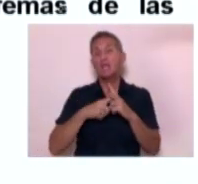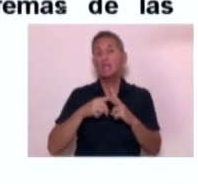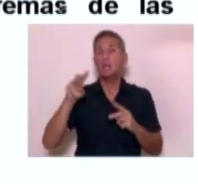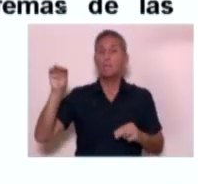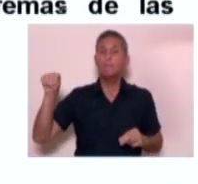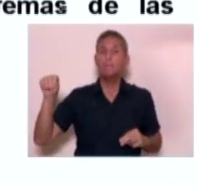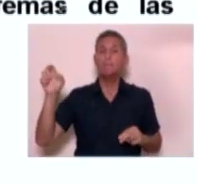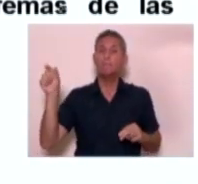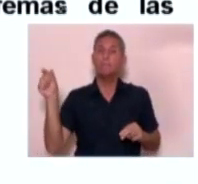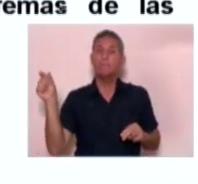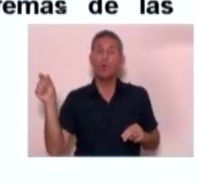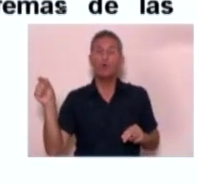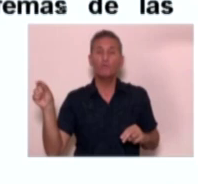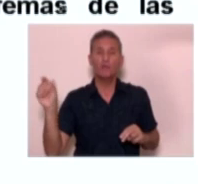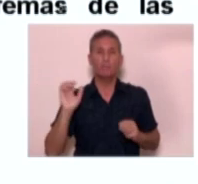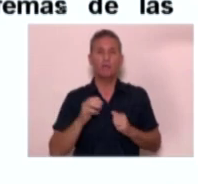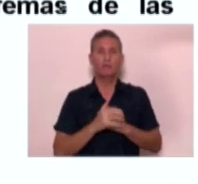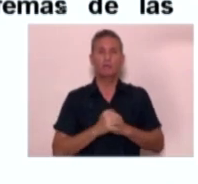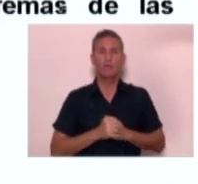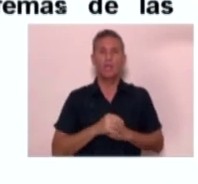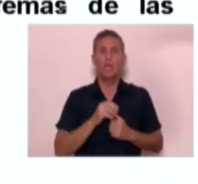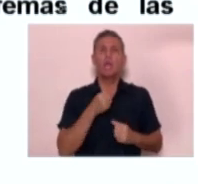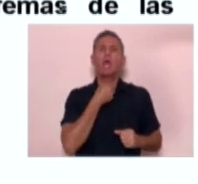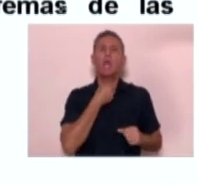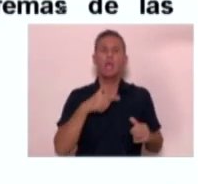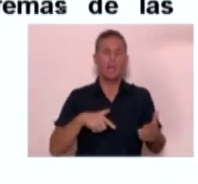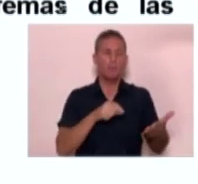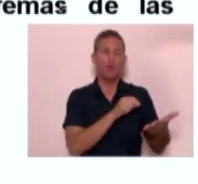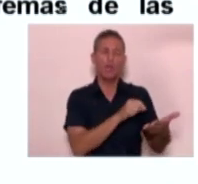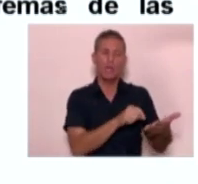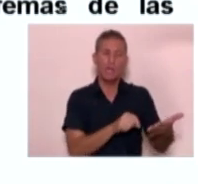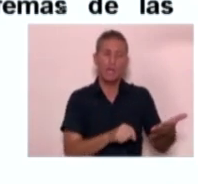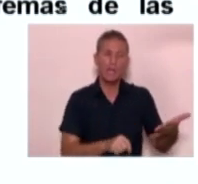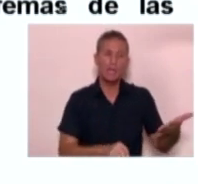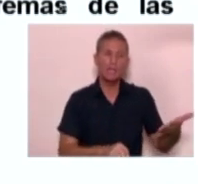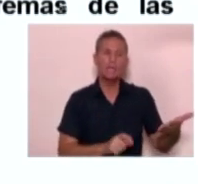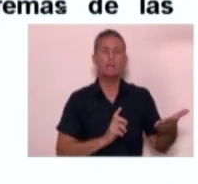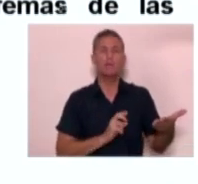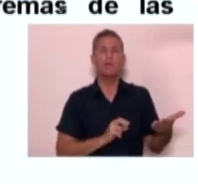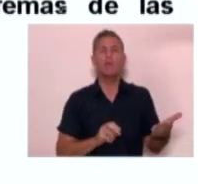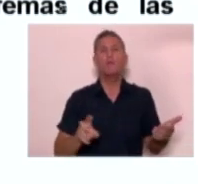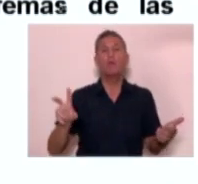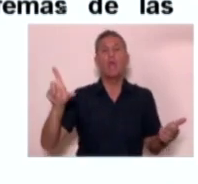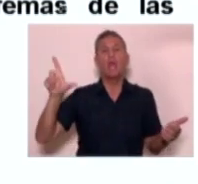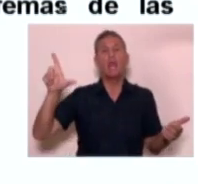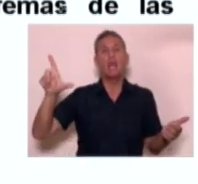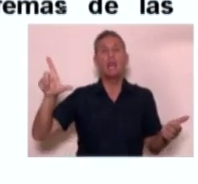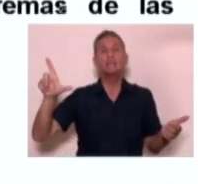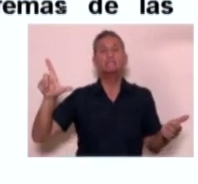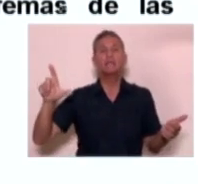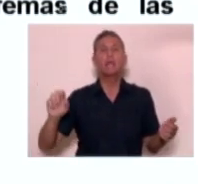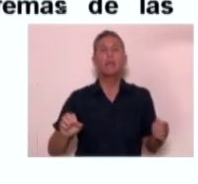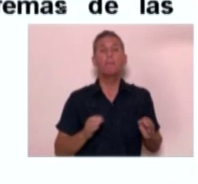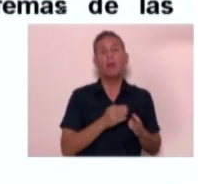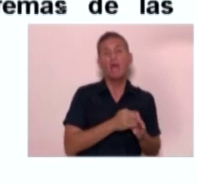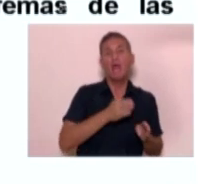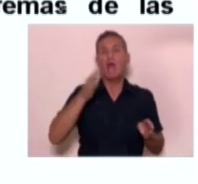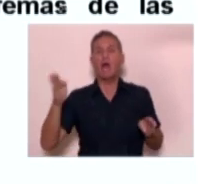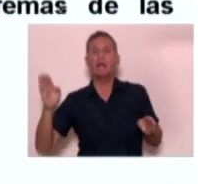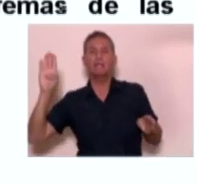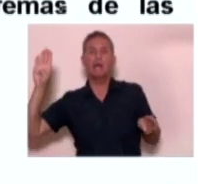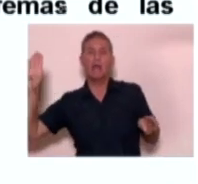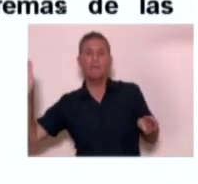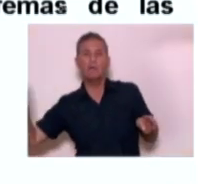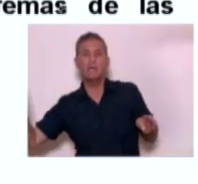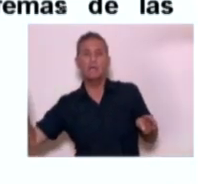también. En el ejemplo, escriben. El lexema es hasta la B y los